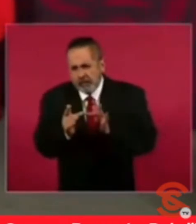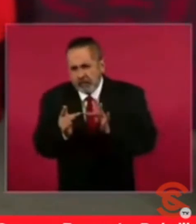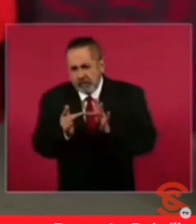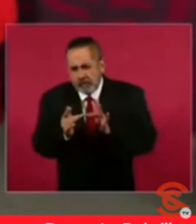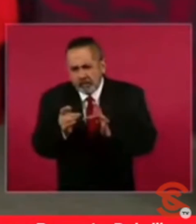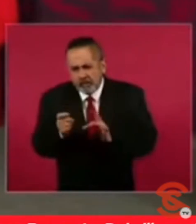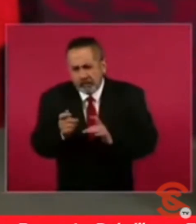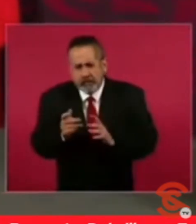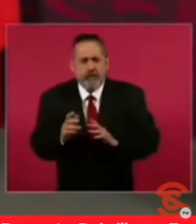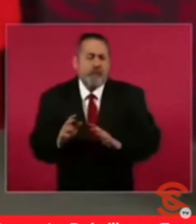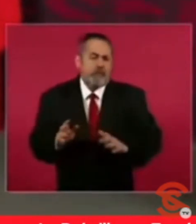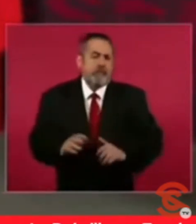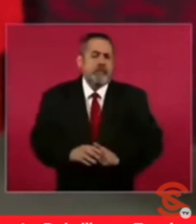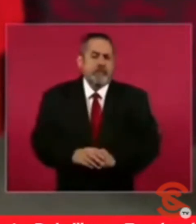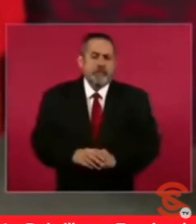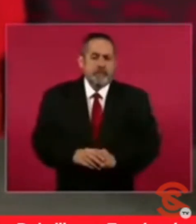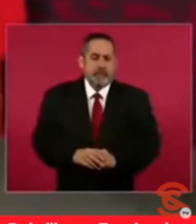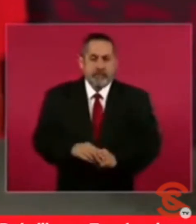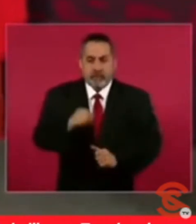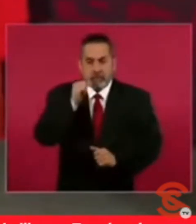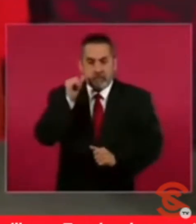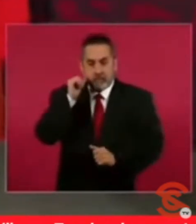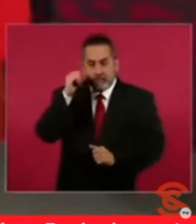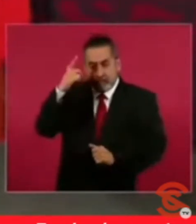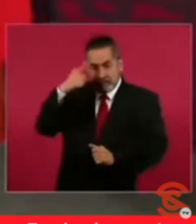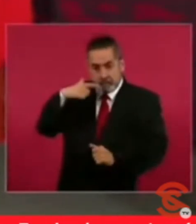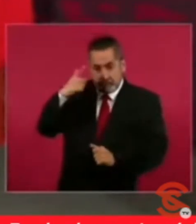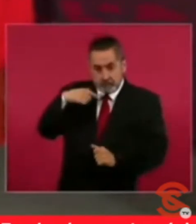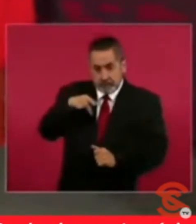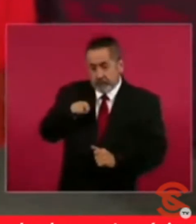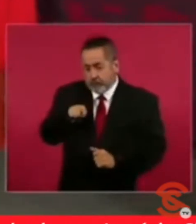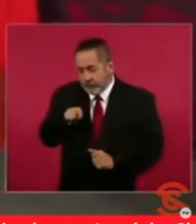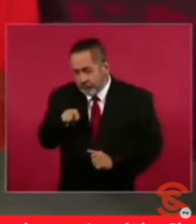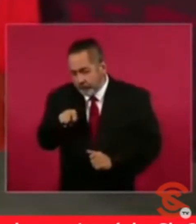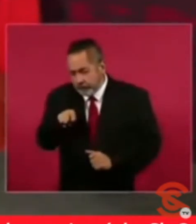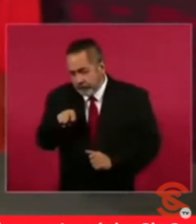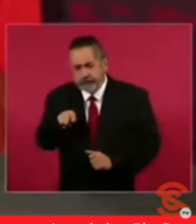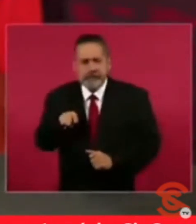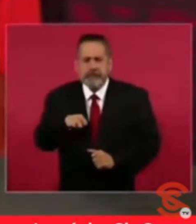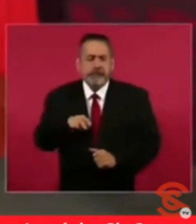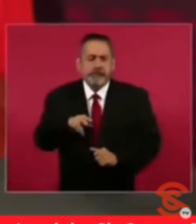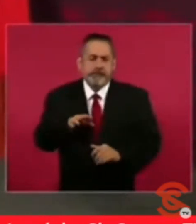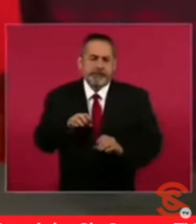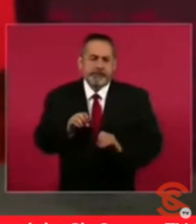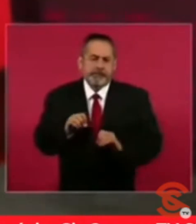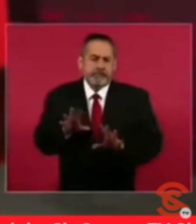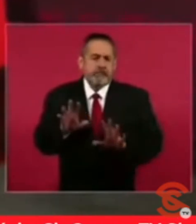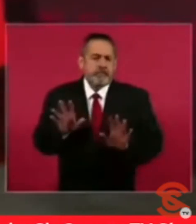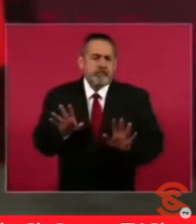hasta en la noche para que se